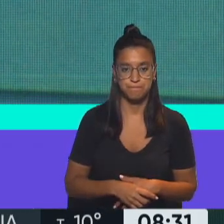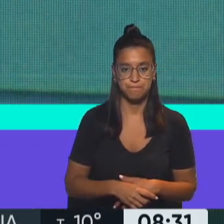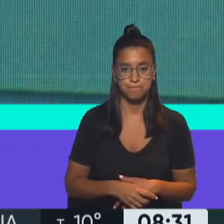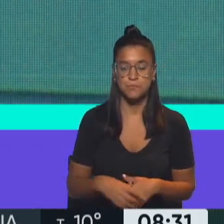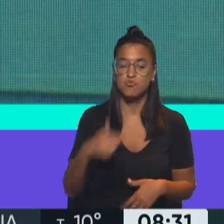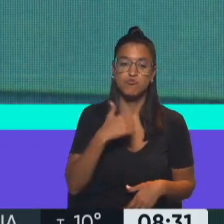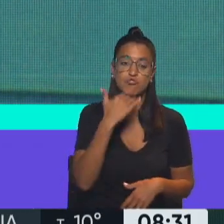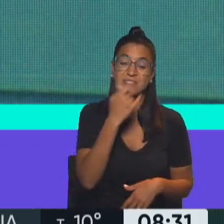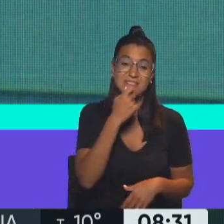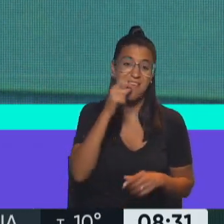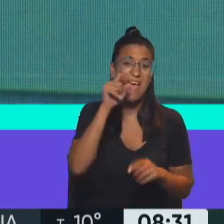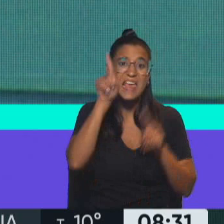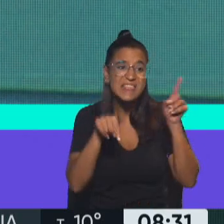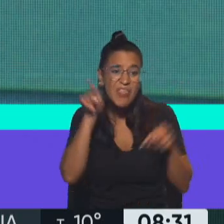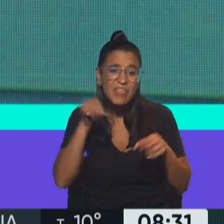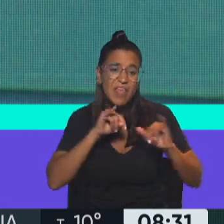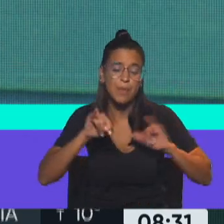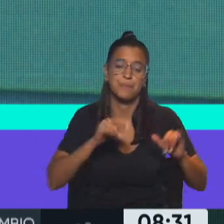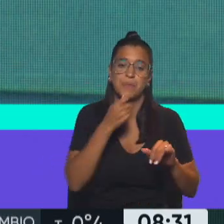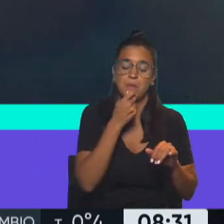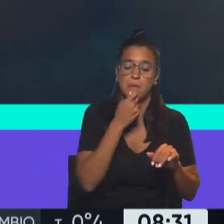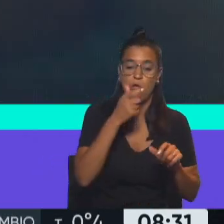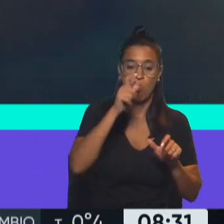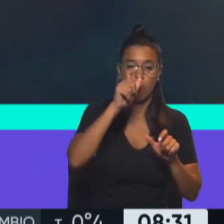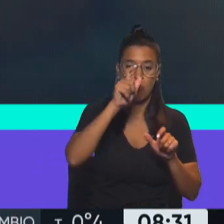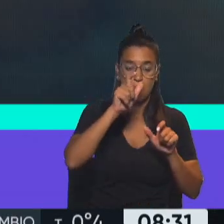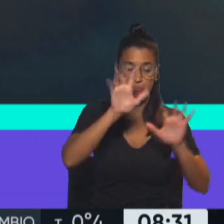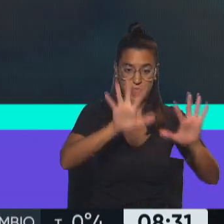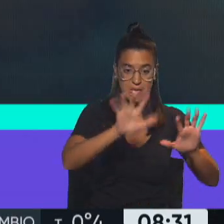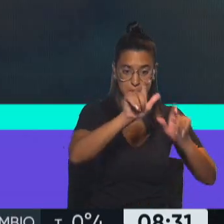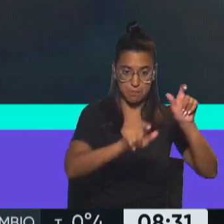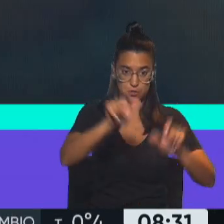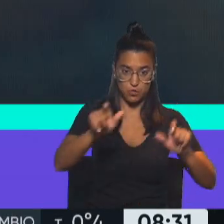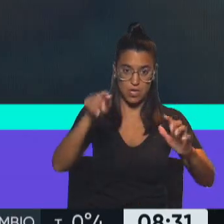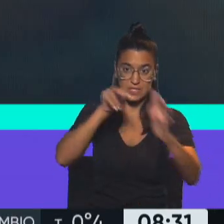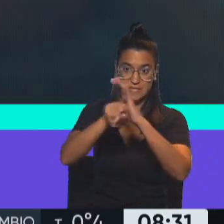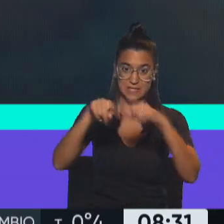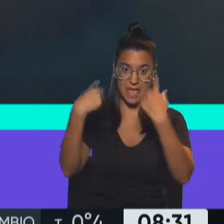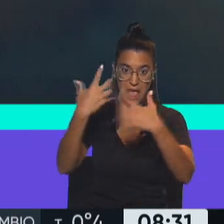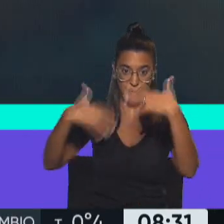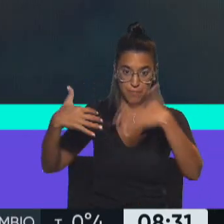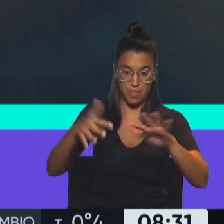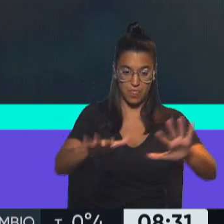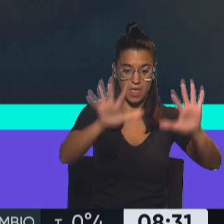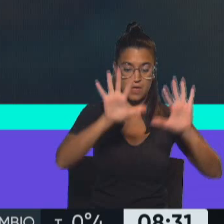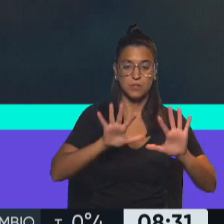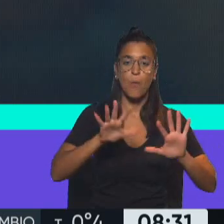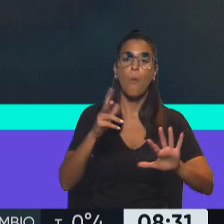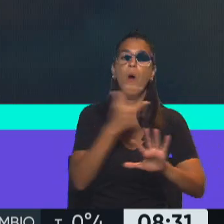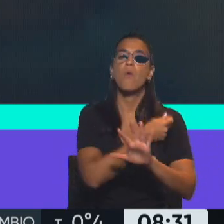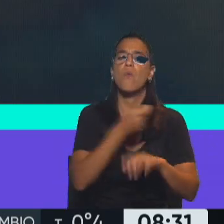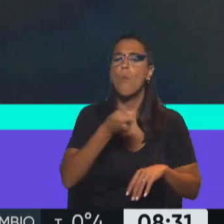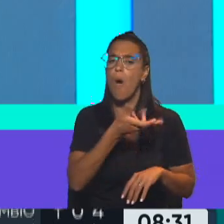Yo no sé si hay una estadística, pero ponenle, de cada 10 personas que están entrando en terapia en este momento, ¿cuántos están vacunados y cuántos